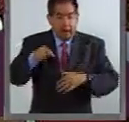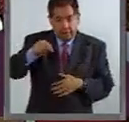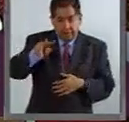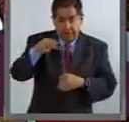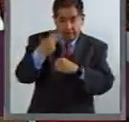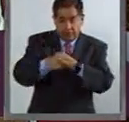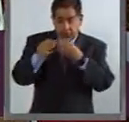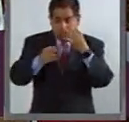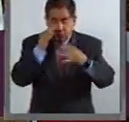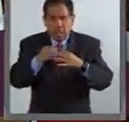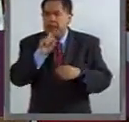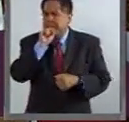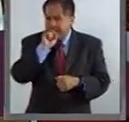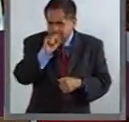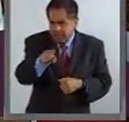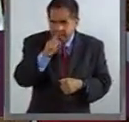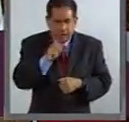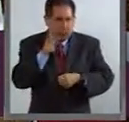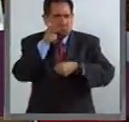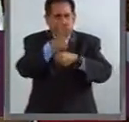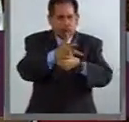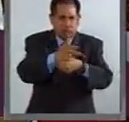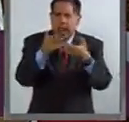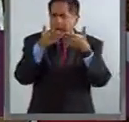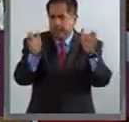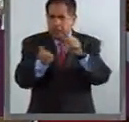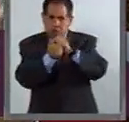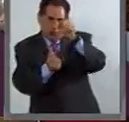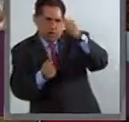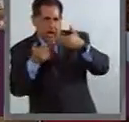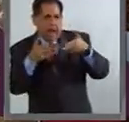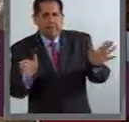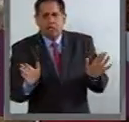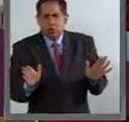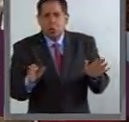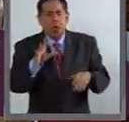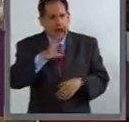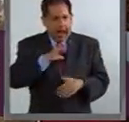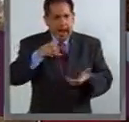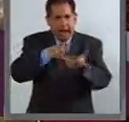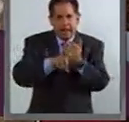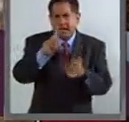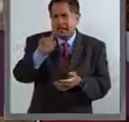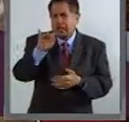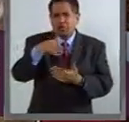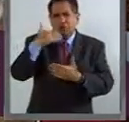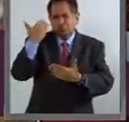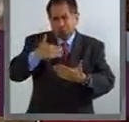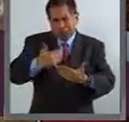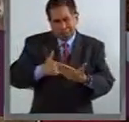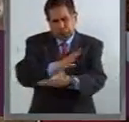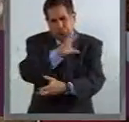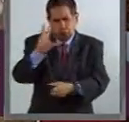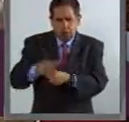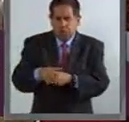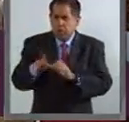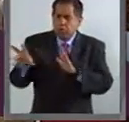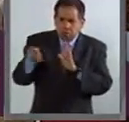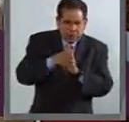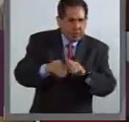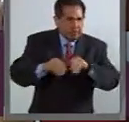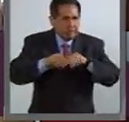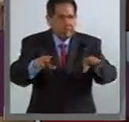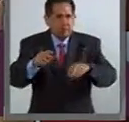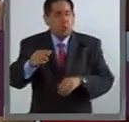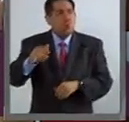también, atendiendo el Parlamento abierto, contiene toda esta base de datos que nos permite recuperar